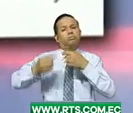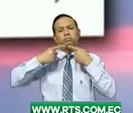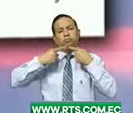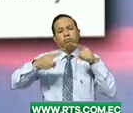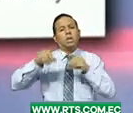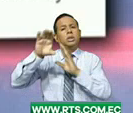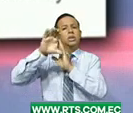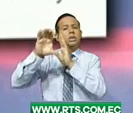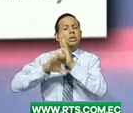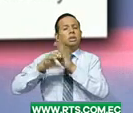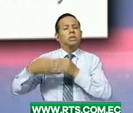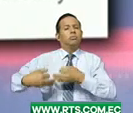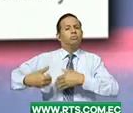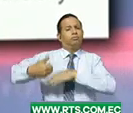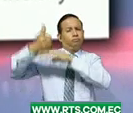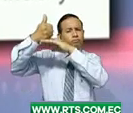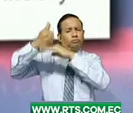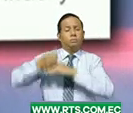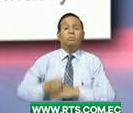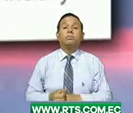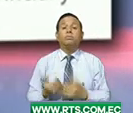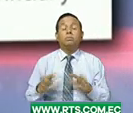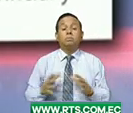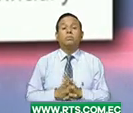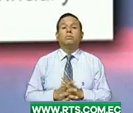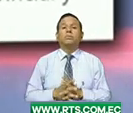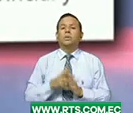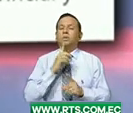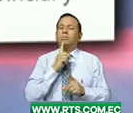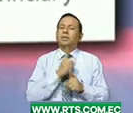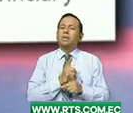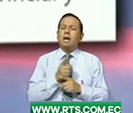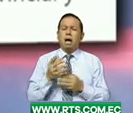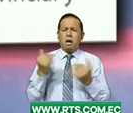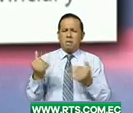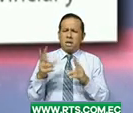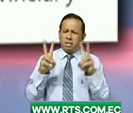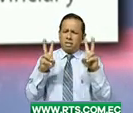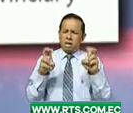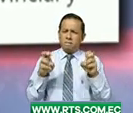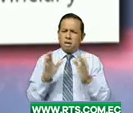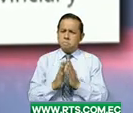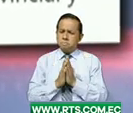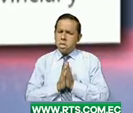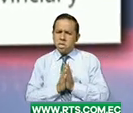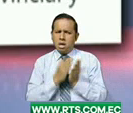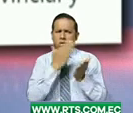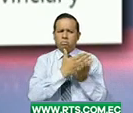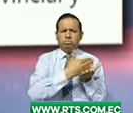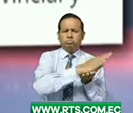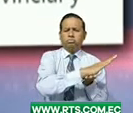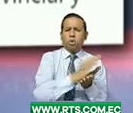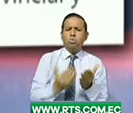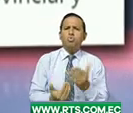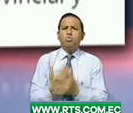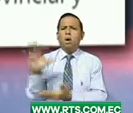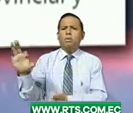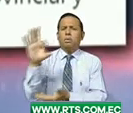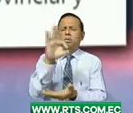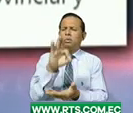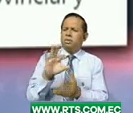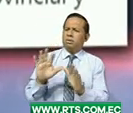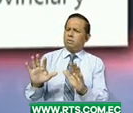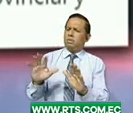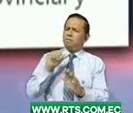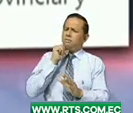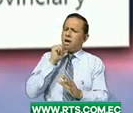el informe de la Comisión de Mesa y sin motivación la resolución de remoción, lo que ocasiona su nulidad. Estamos en un Estado